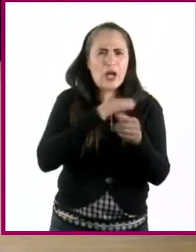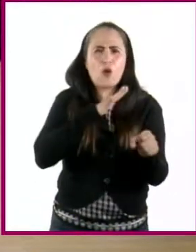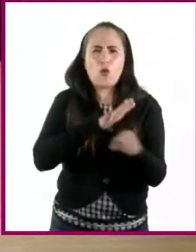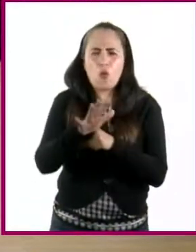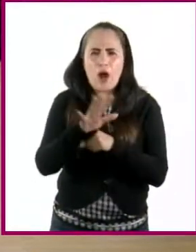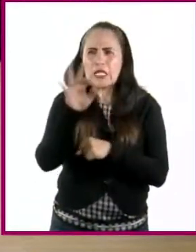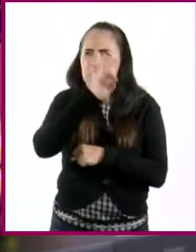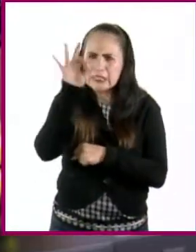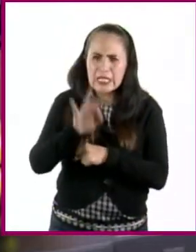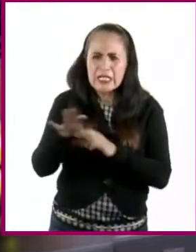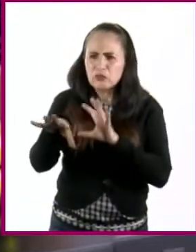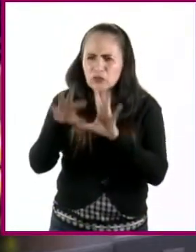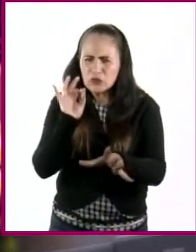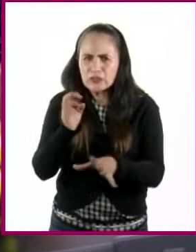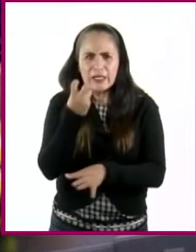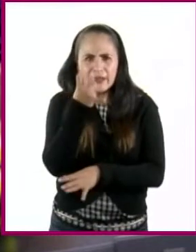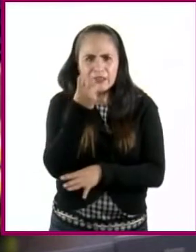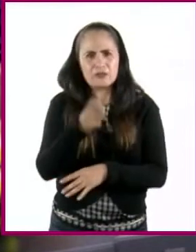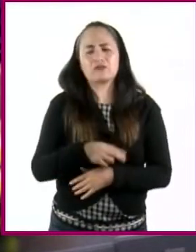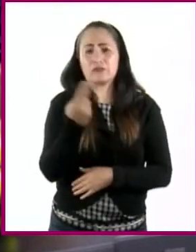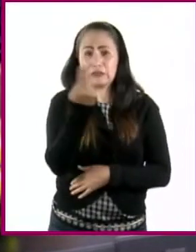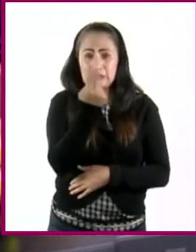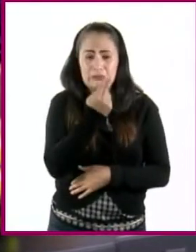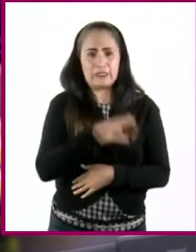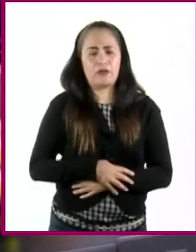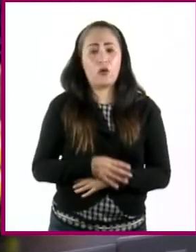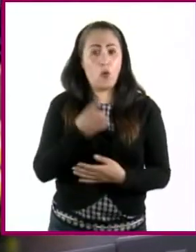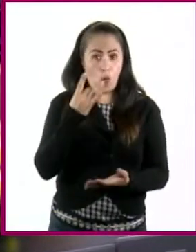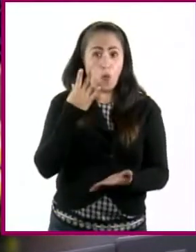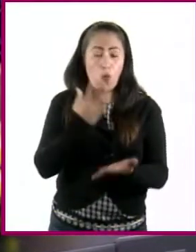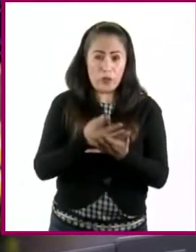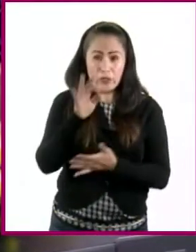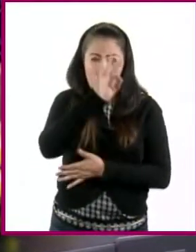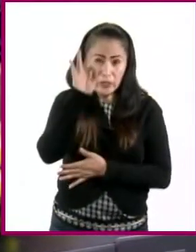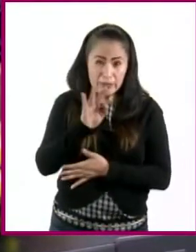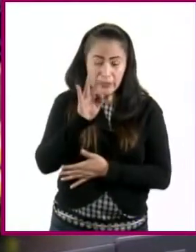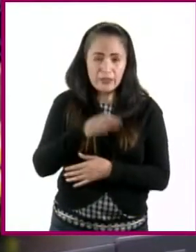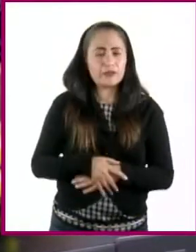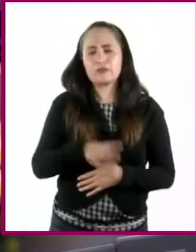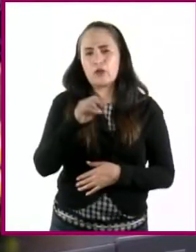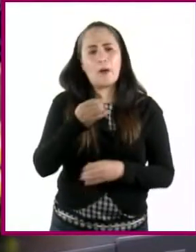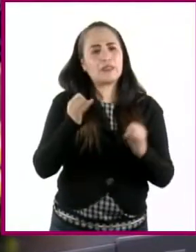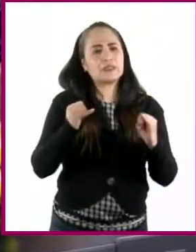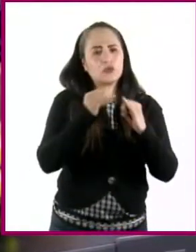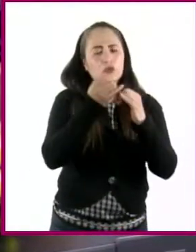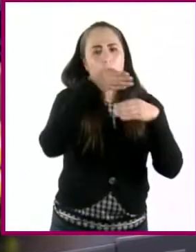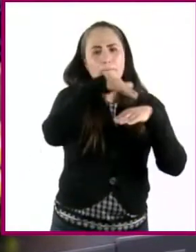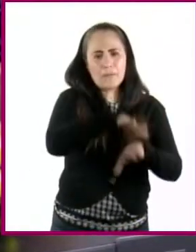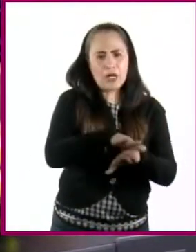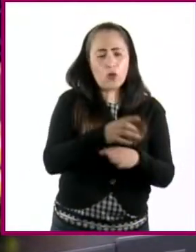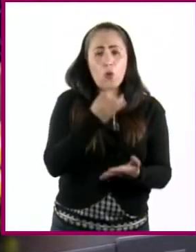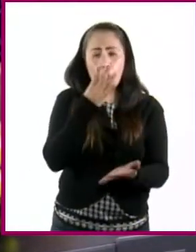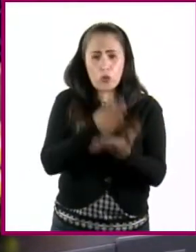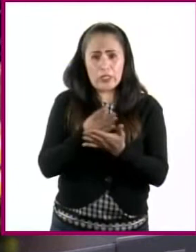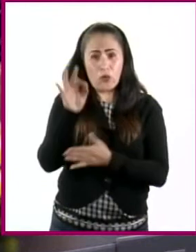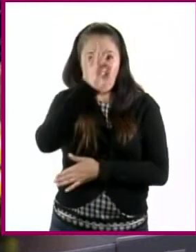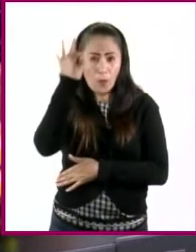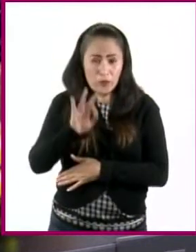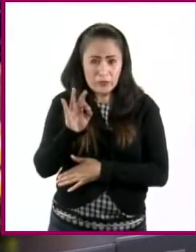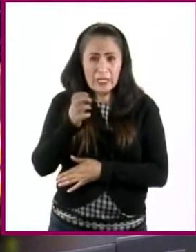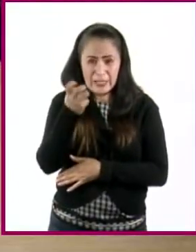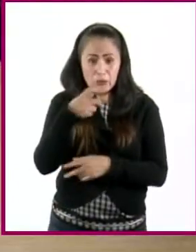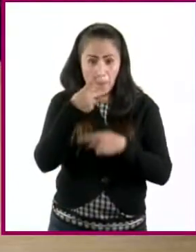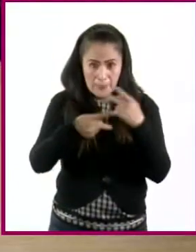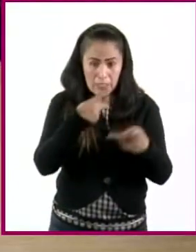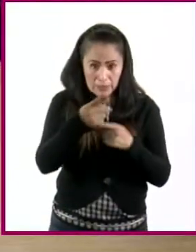tasa de interés, ¿eh? Uh-huh. Y no solo con la tasa de interés. Las instituciones financieras no solo cobran la tasa de interés cuando te dan un